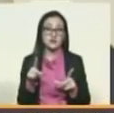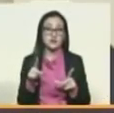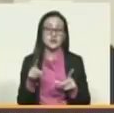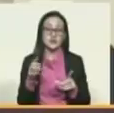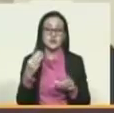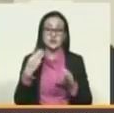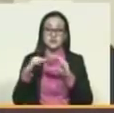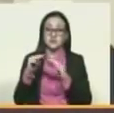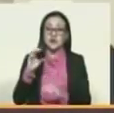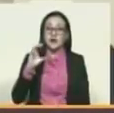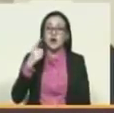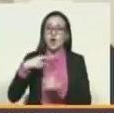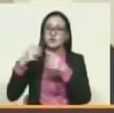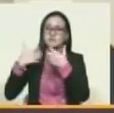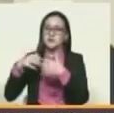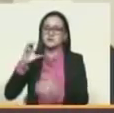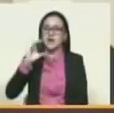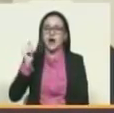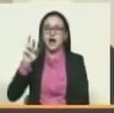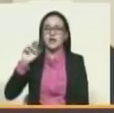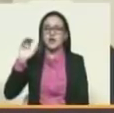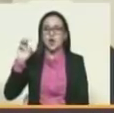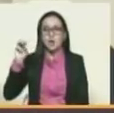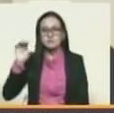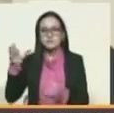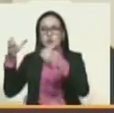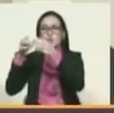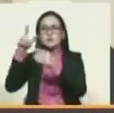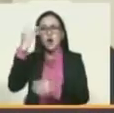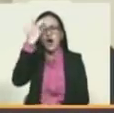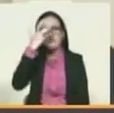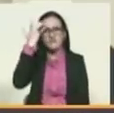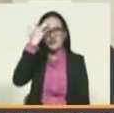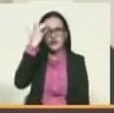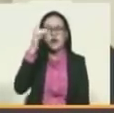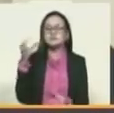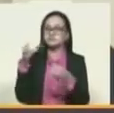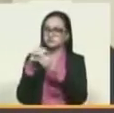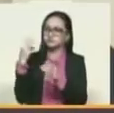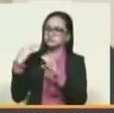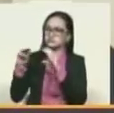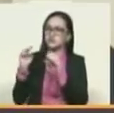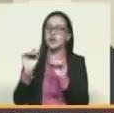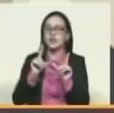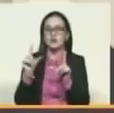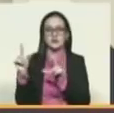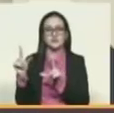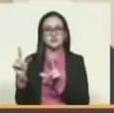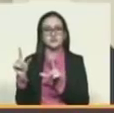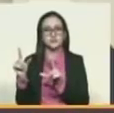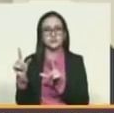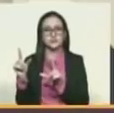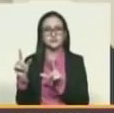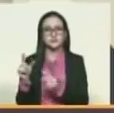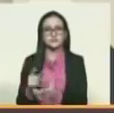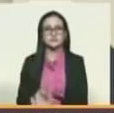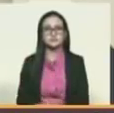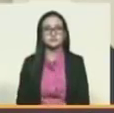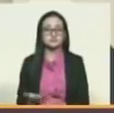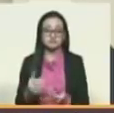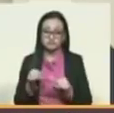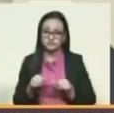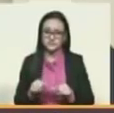hemos mandado a la Unión Africana y hemos mandado también para la CEAO. Asimismo,